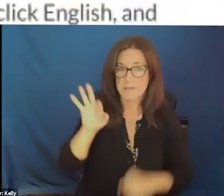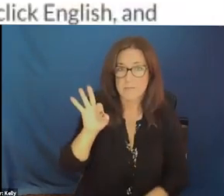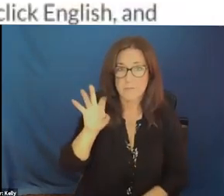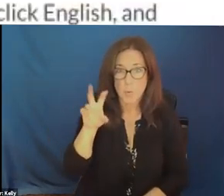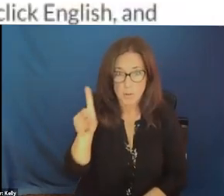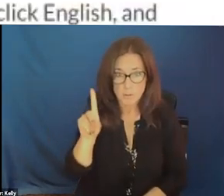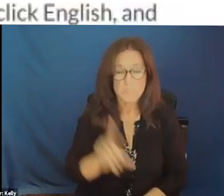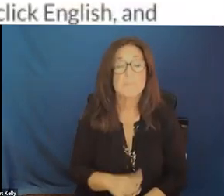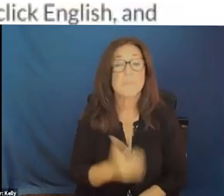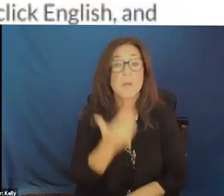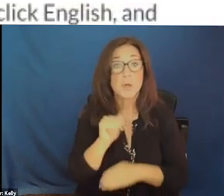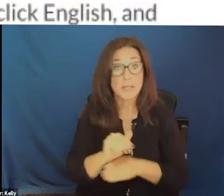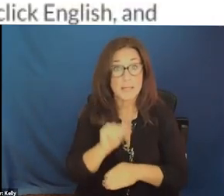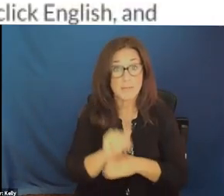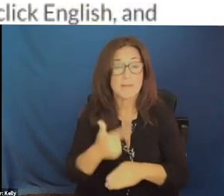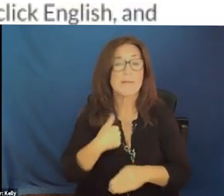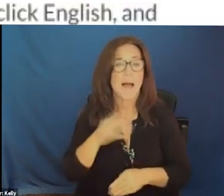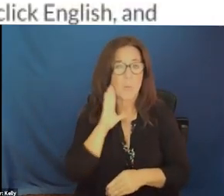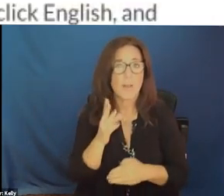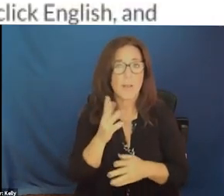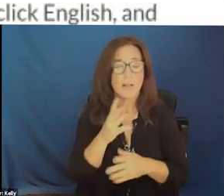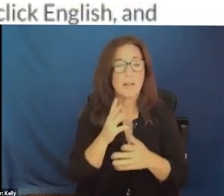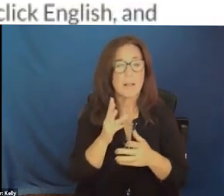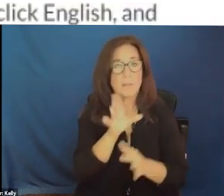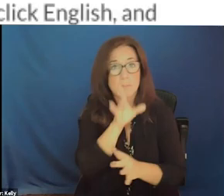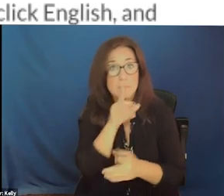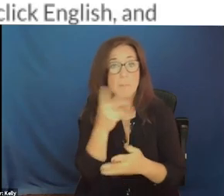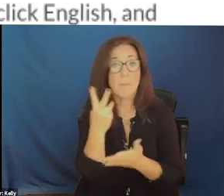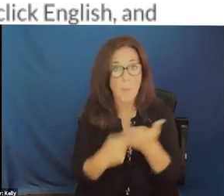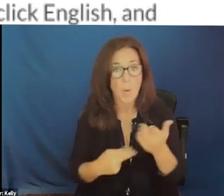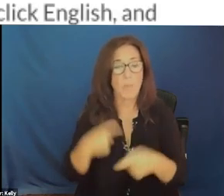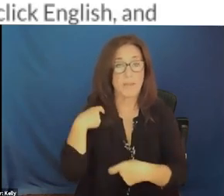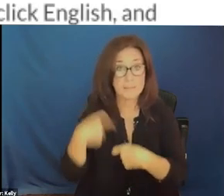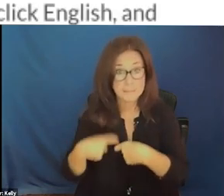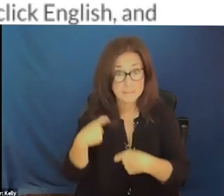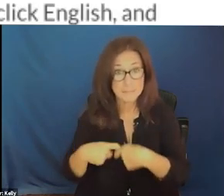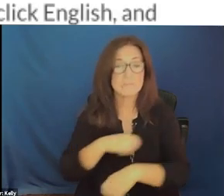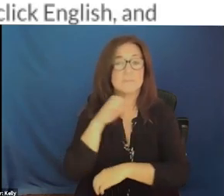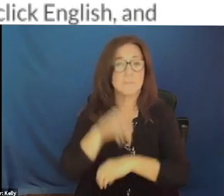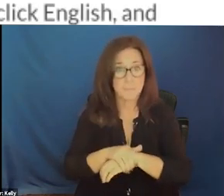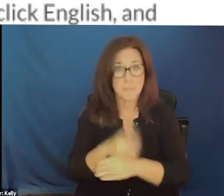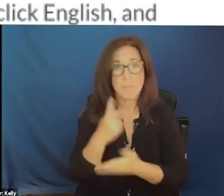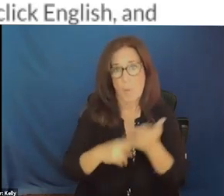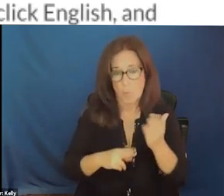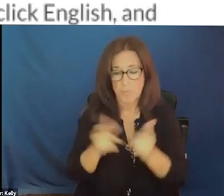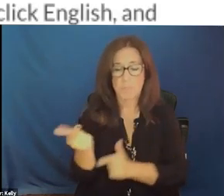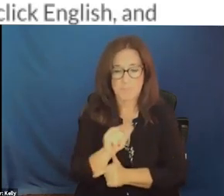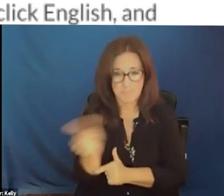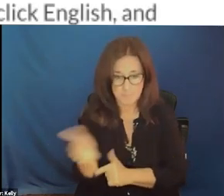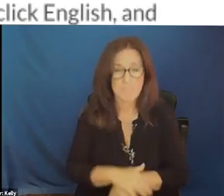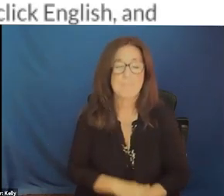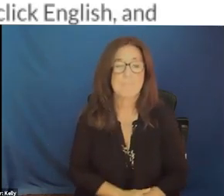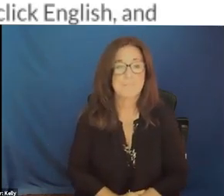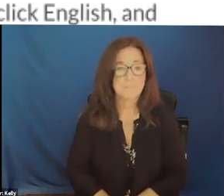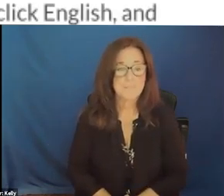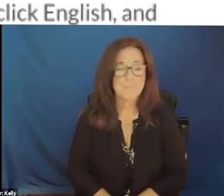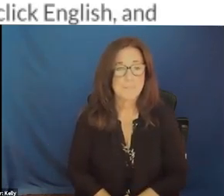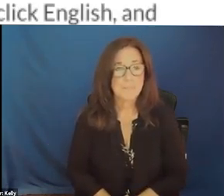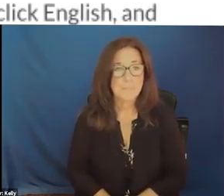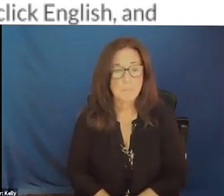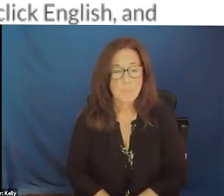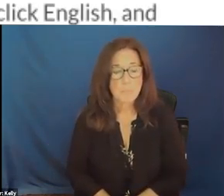algo que reaccionamos con la lengua sin repetición en dos cuestiones externas buenas tardes voy a dar este anuncio sobre la